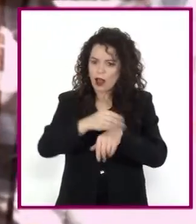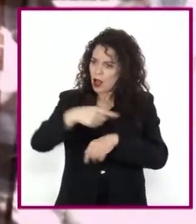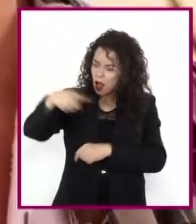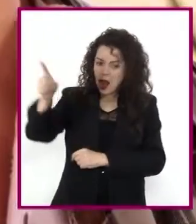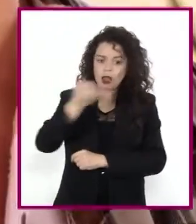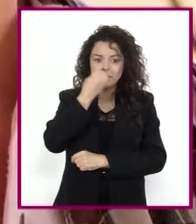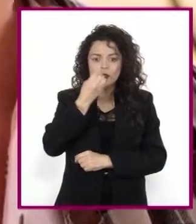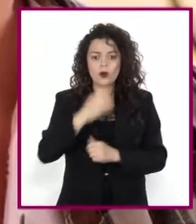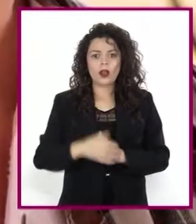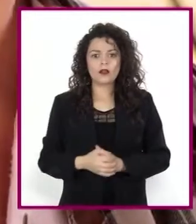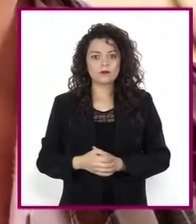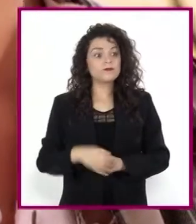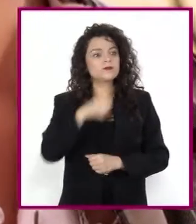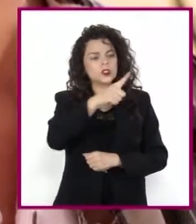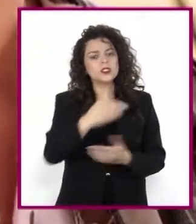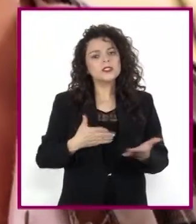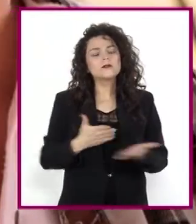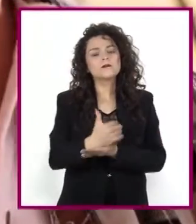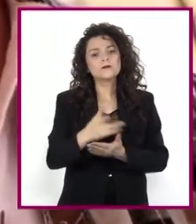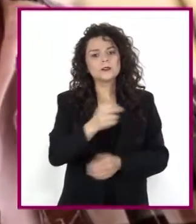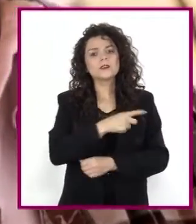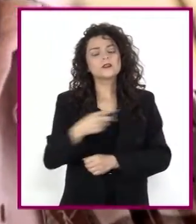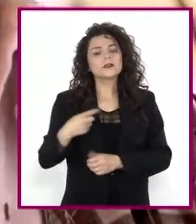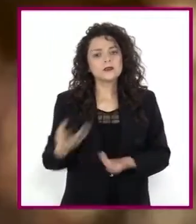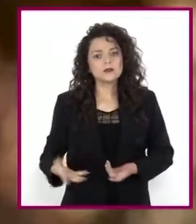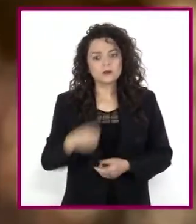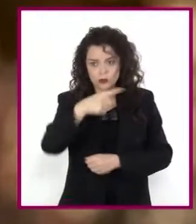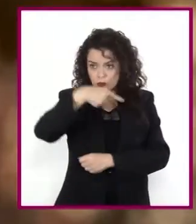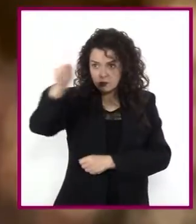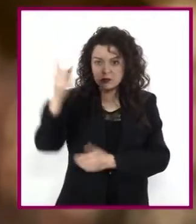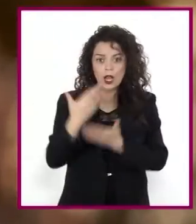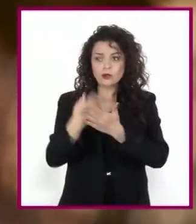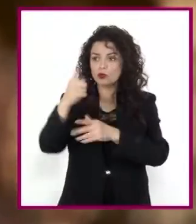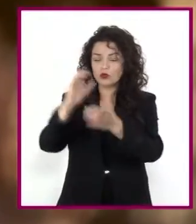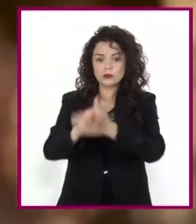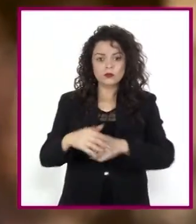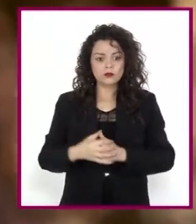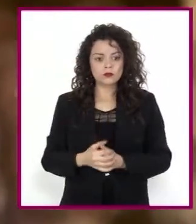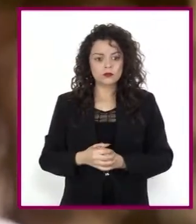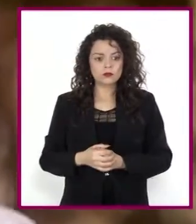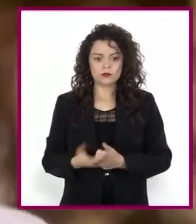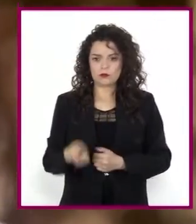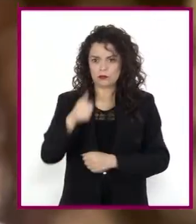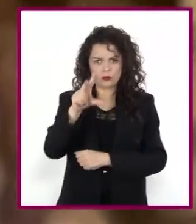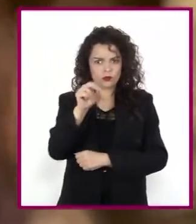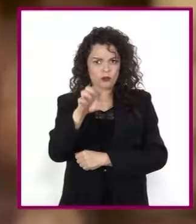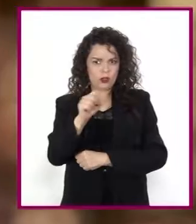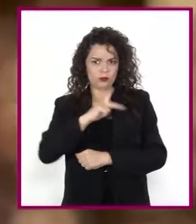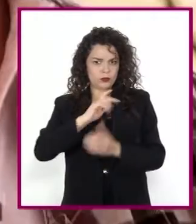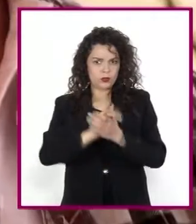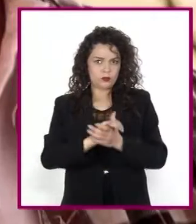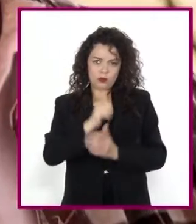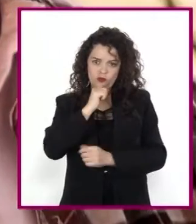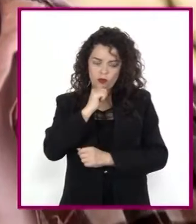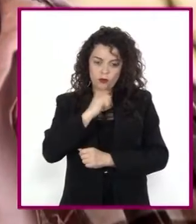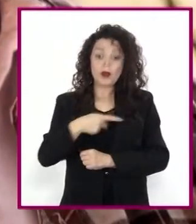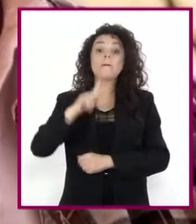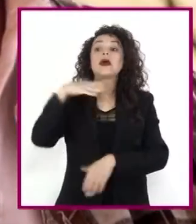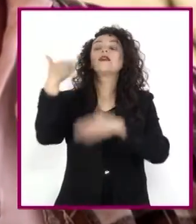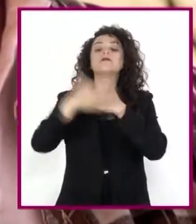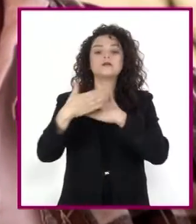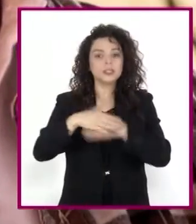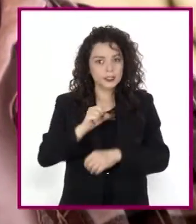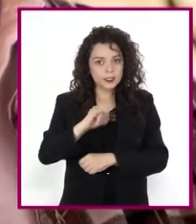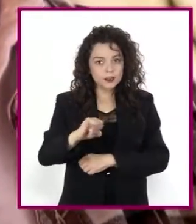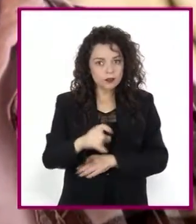trigo. ¿Usted qué se mete? Ya váyase que le está esperando su hombre. El Eusebio no es mi hombre. Todavía. Pero lo va a hacer.